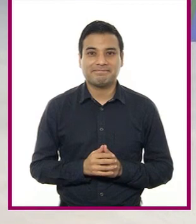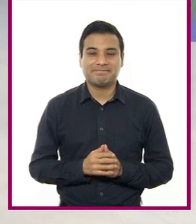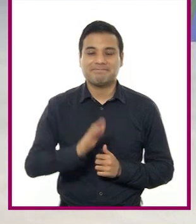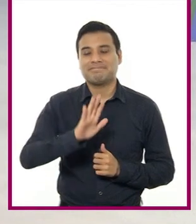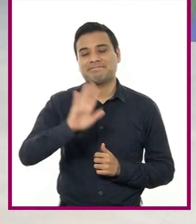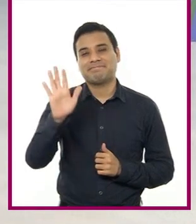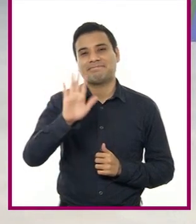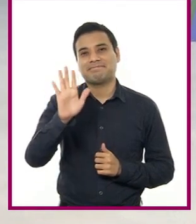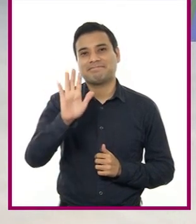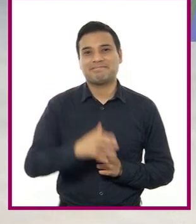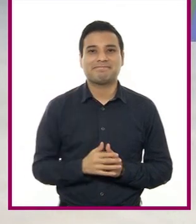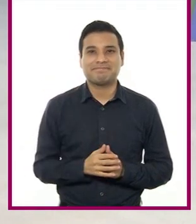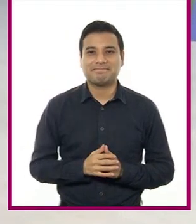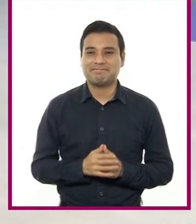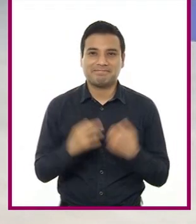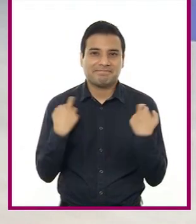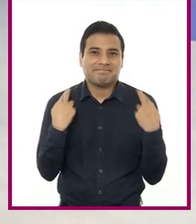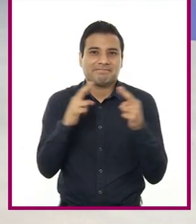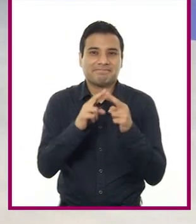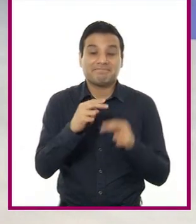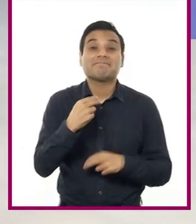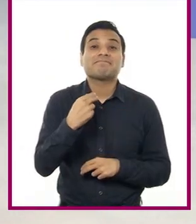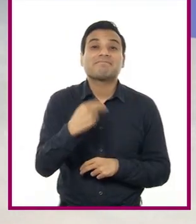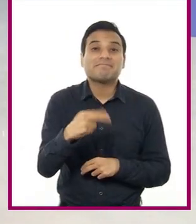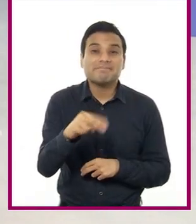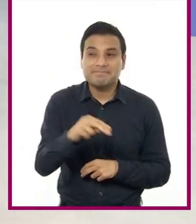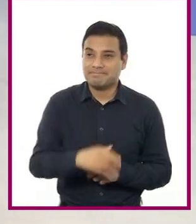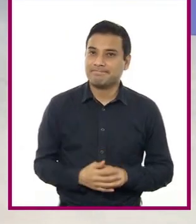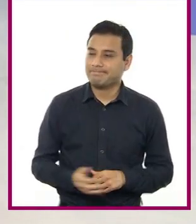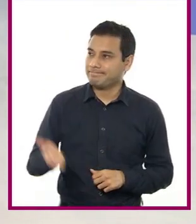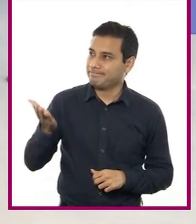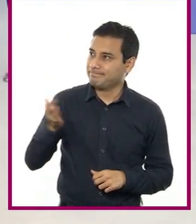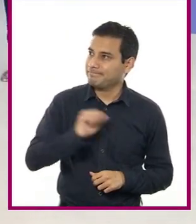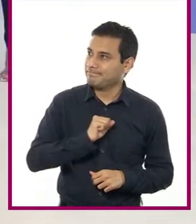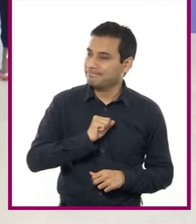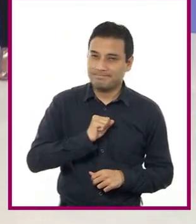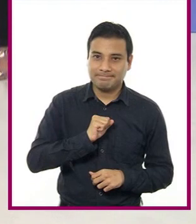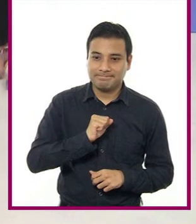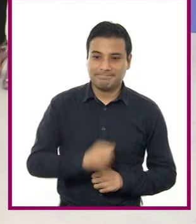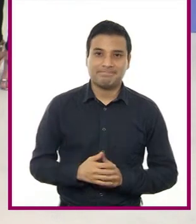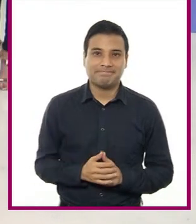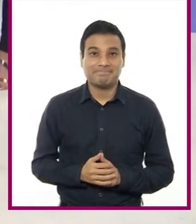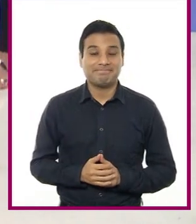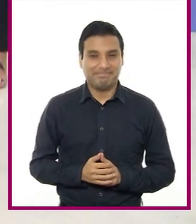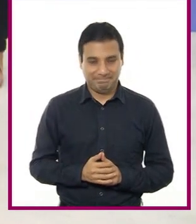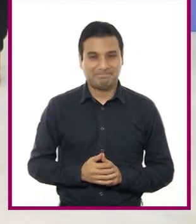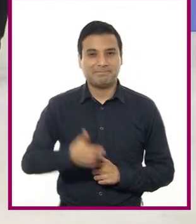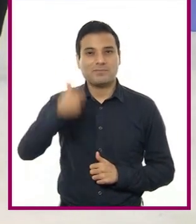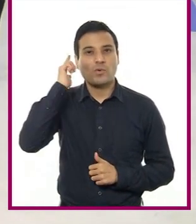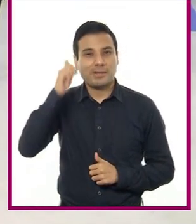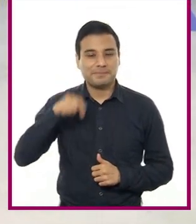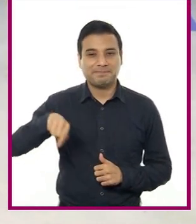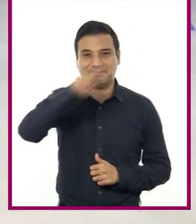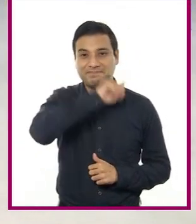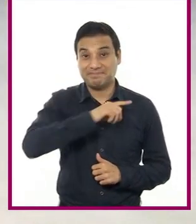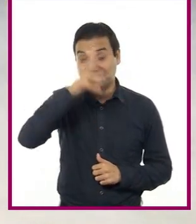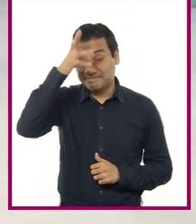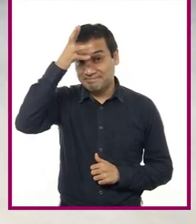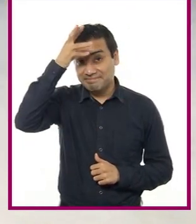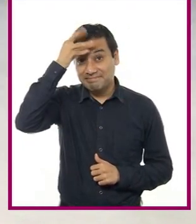despedimos de ustedes, la maestra Columba Santa Cruz y Efraín Domínguez, esperando que lo aprendido en